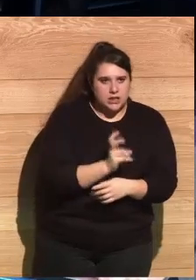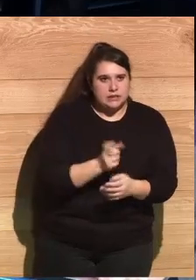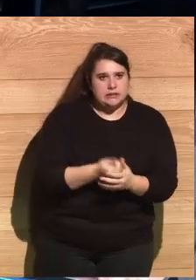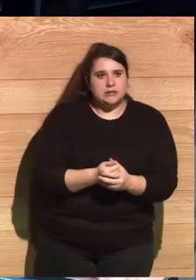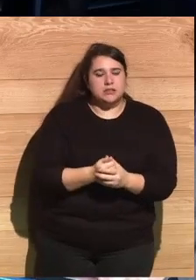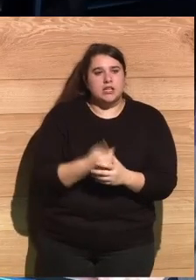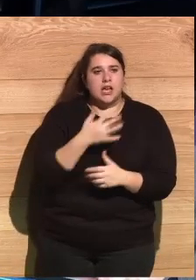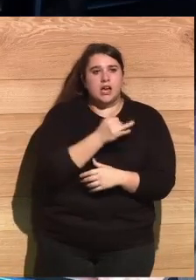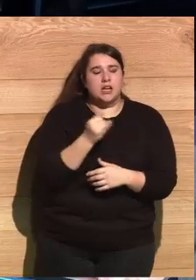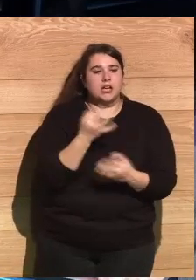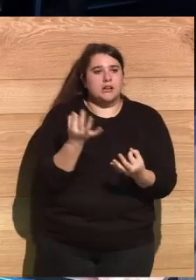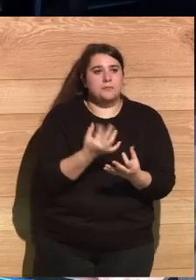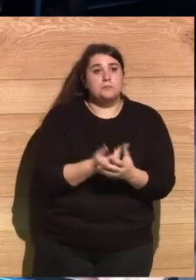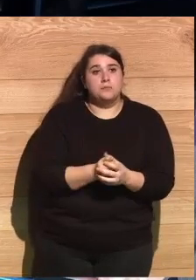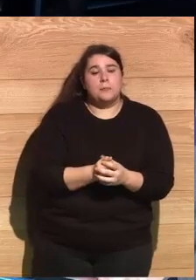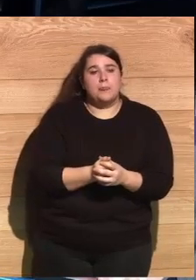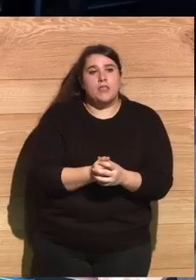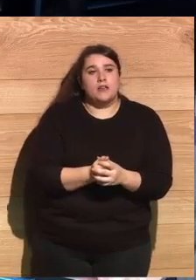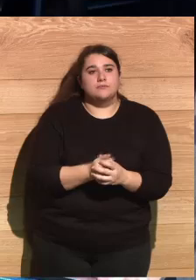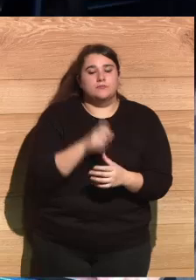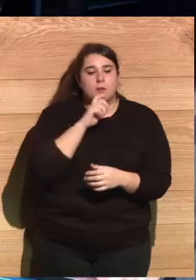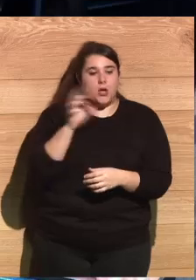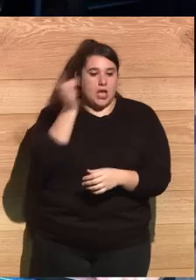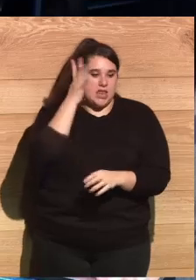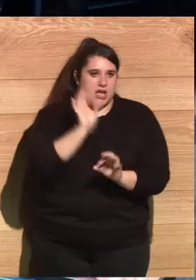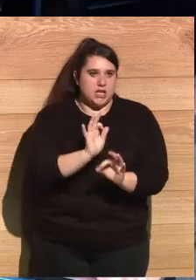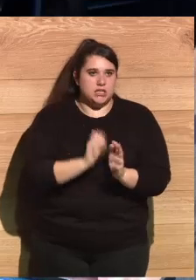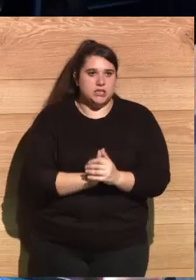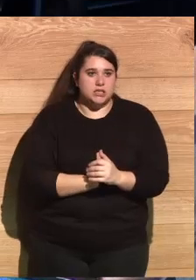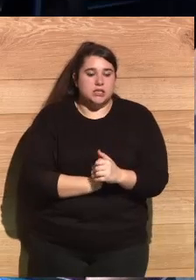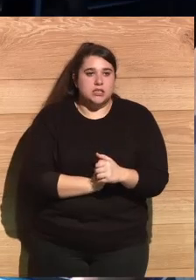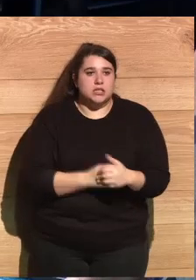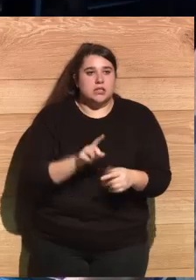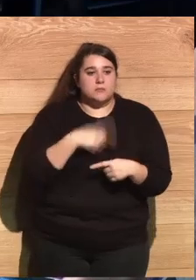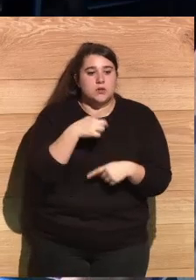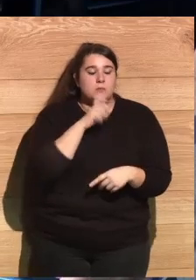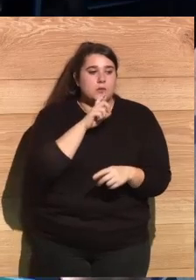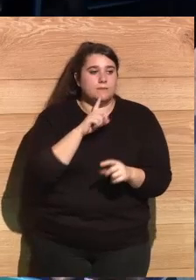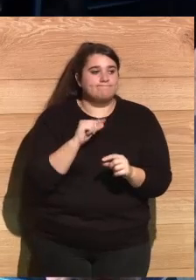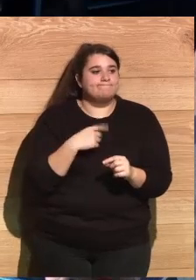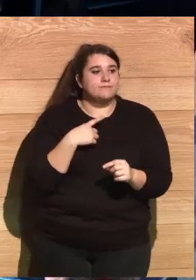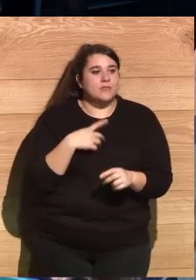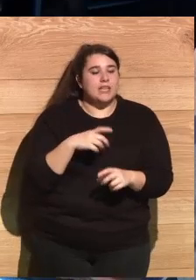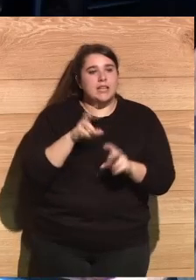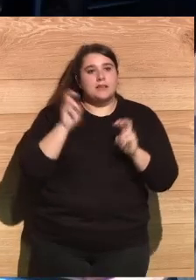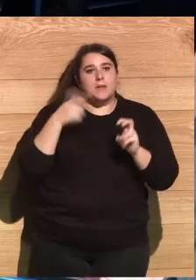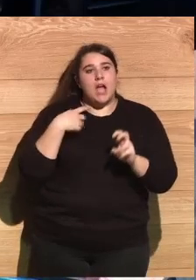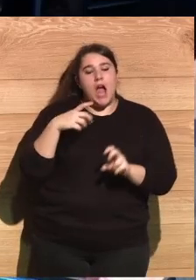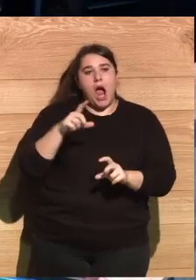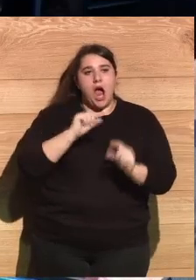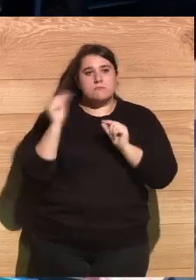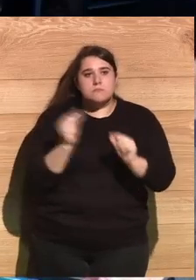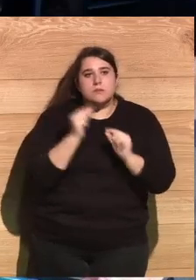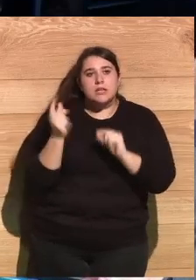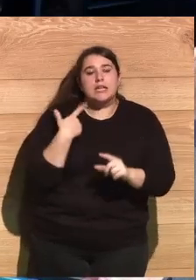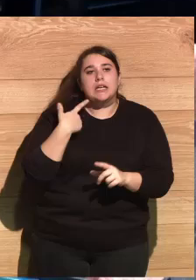español. Hay una construcción ideal. Luego hubo una remesa muy, muy importante de intelectuales de hispanistas.